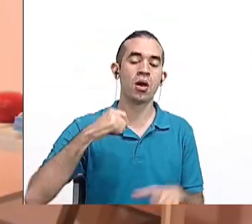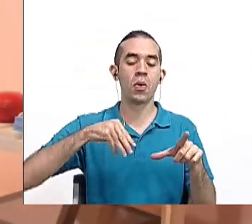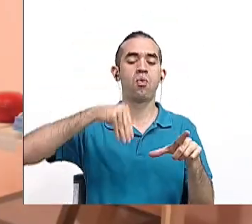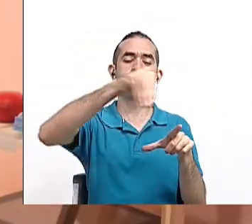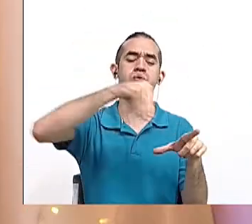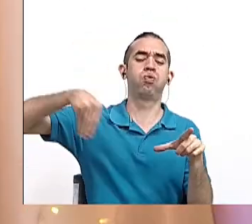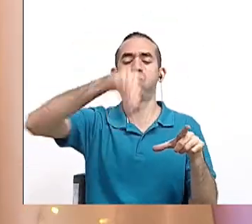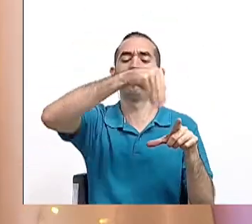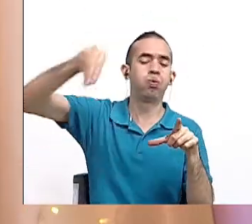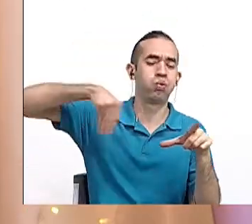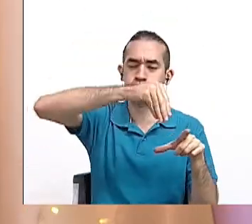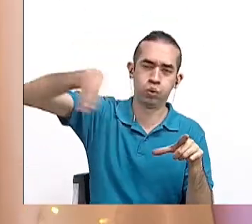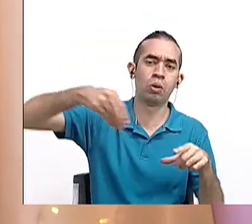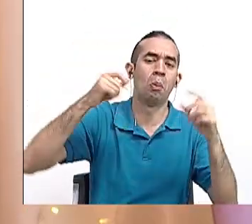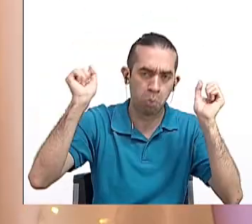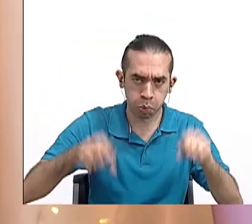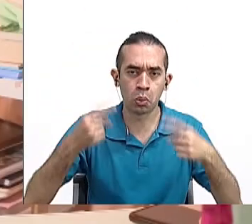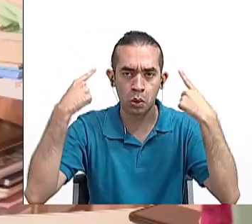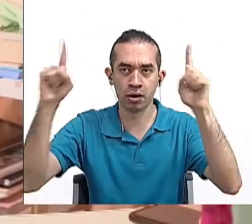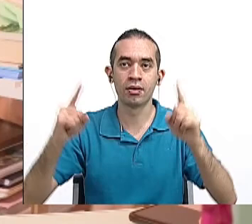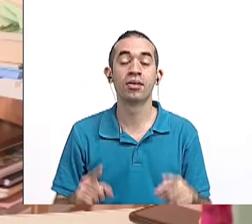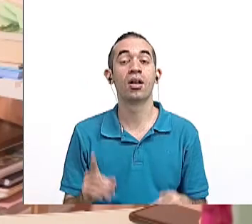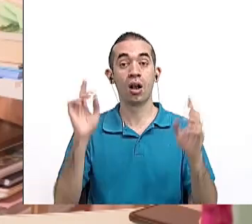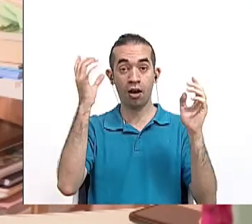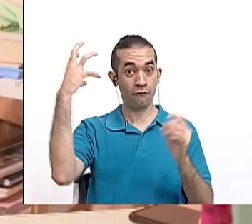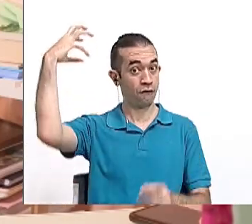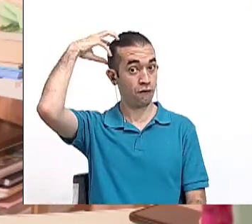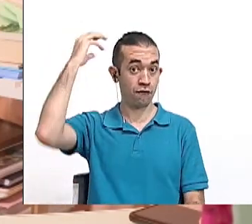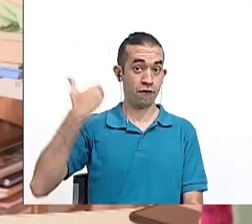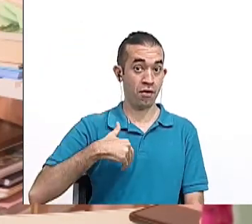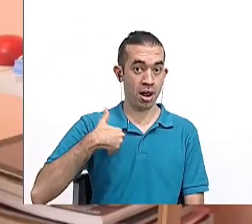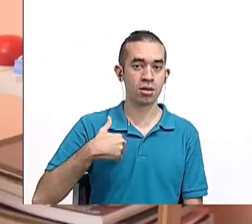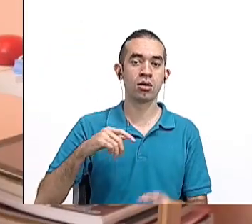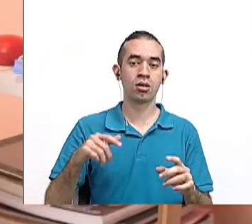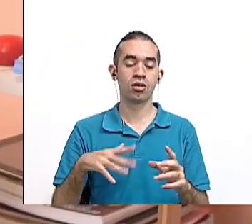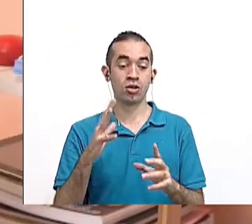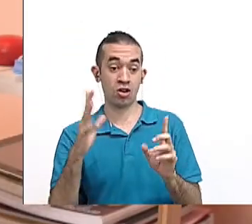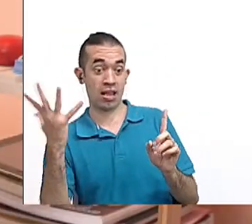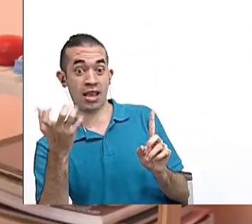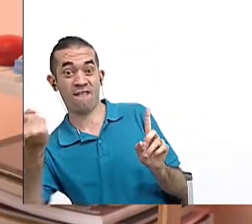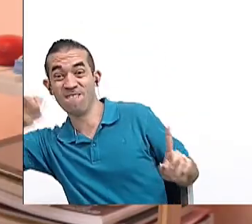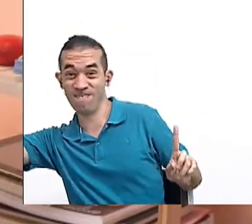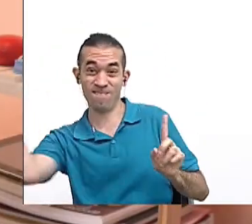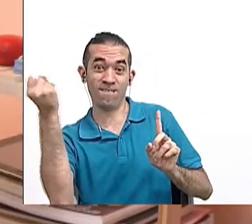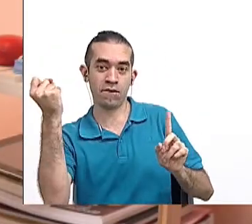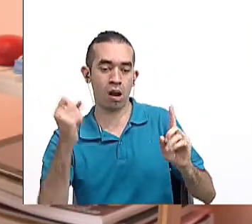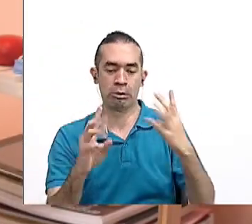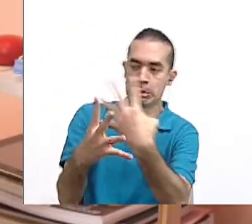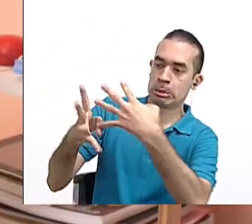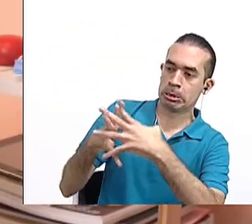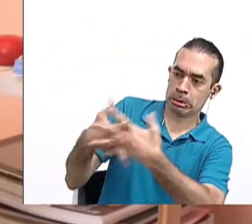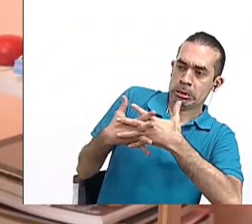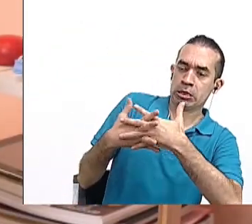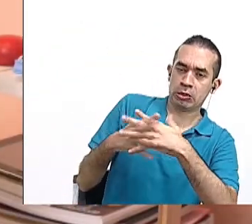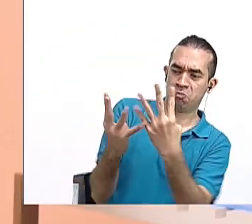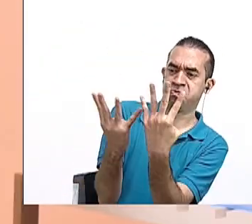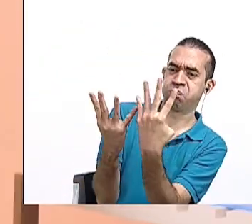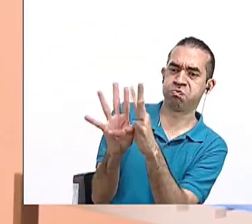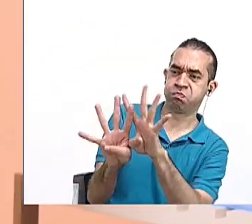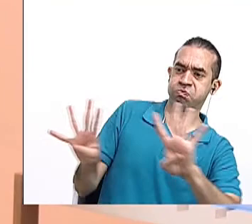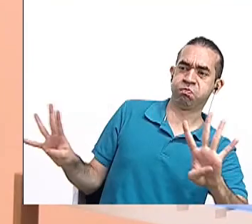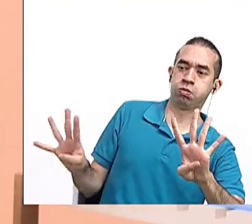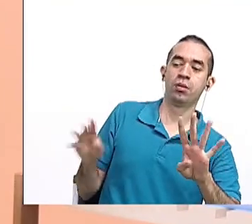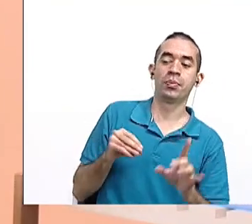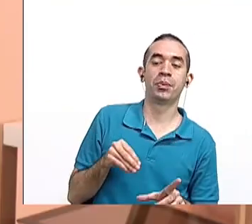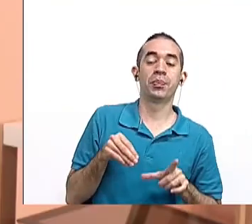por todo lado y el rey que es al que todos quieren matar por eso todos lo protegen y se mueve un lugar a la vez por